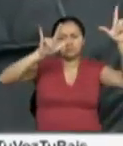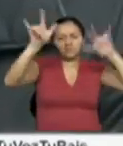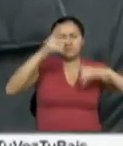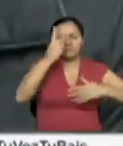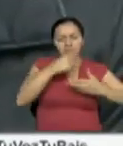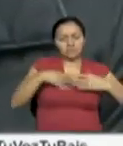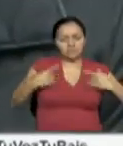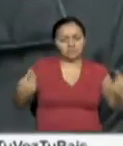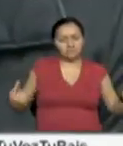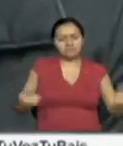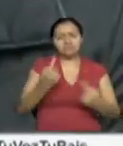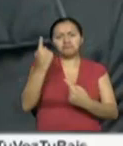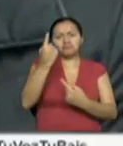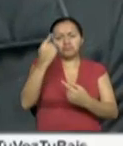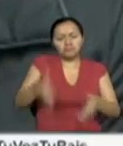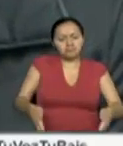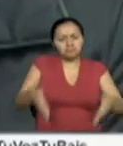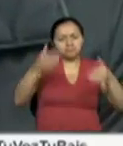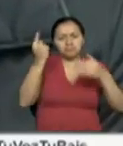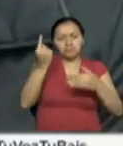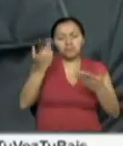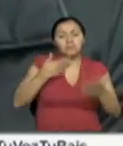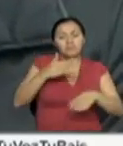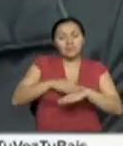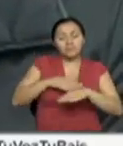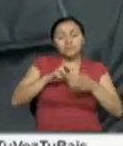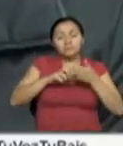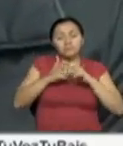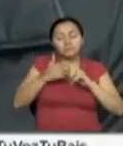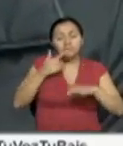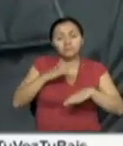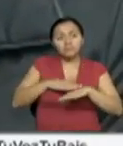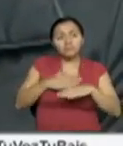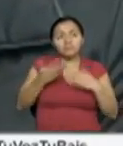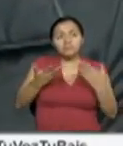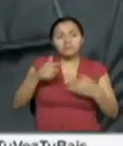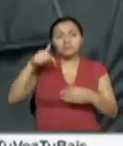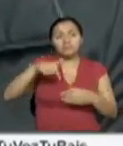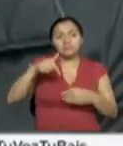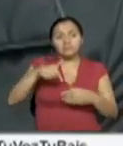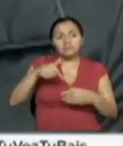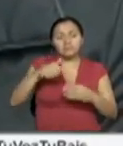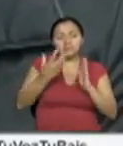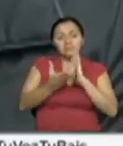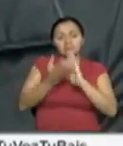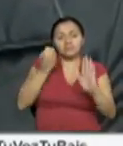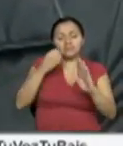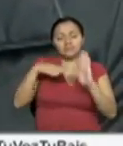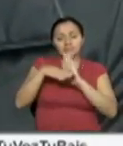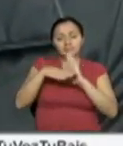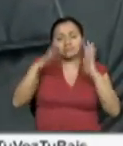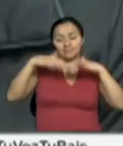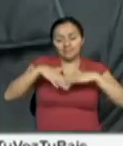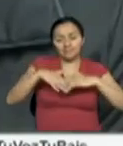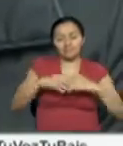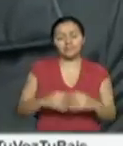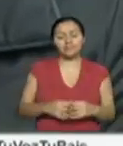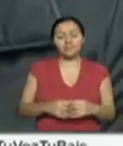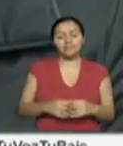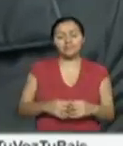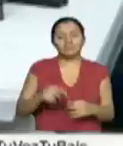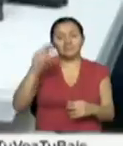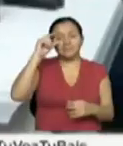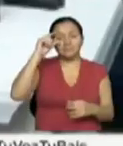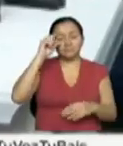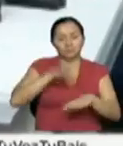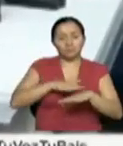migración. ¿Y a causa de qué se provocó esta migración? A causa del famoso feriado bancario del señor